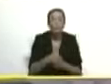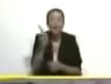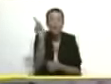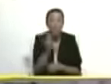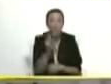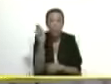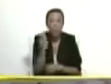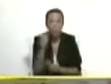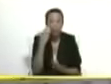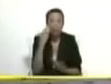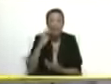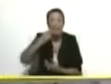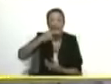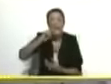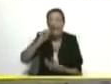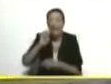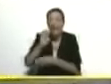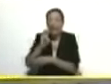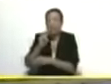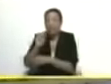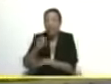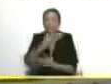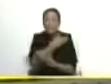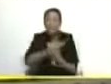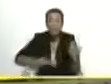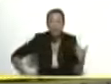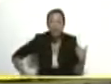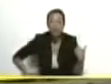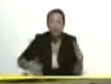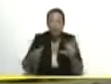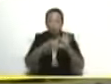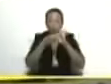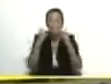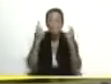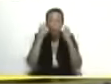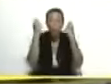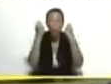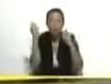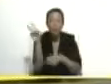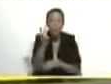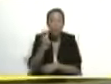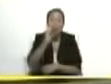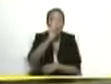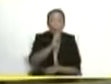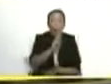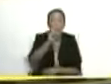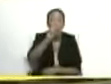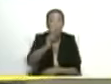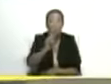diputado Jerdy Hernández, presidente de la Unidad Popular Venezolana, UPV,